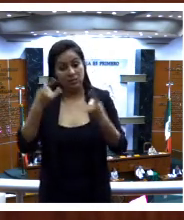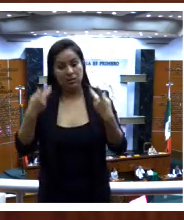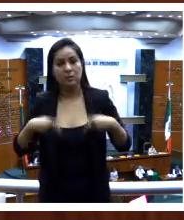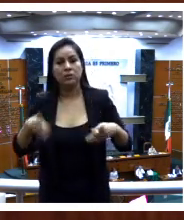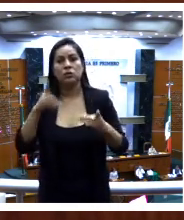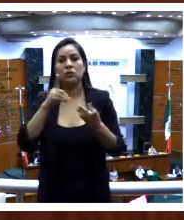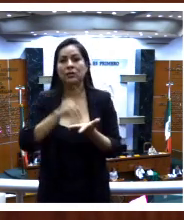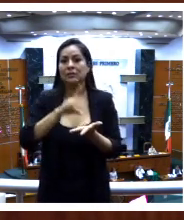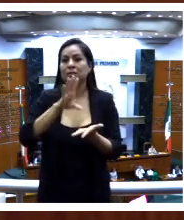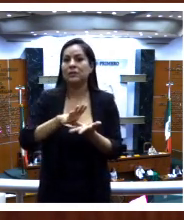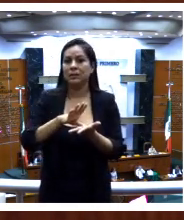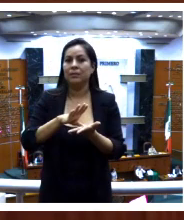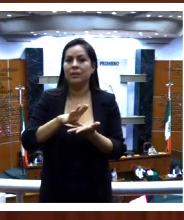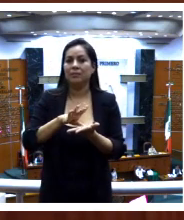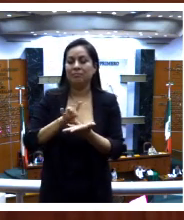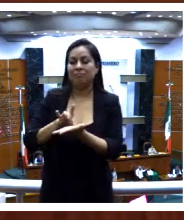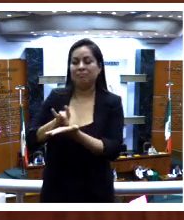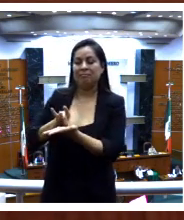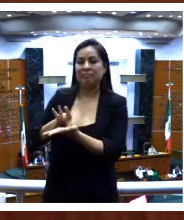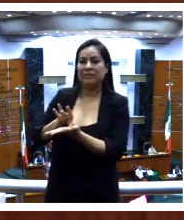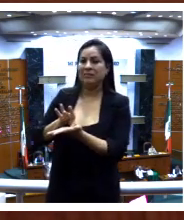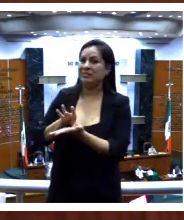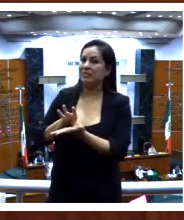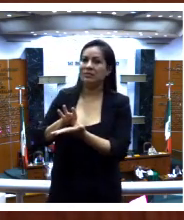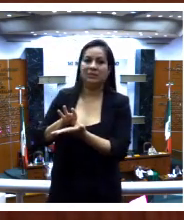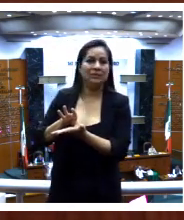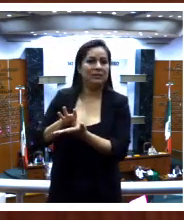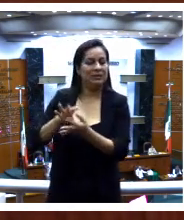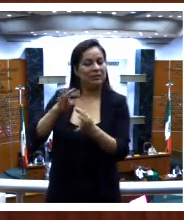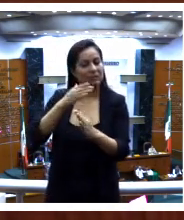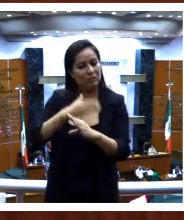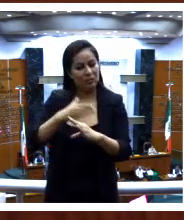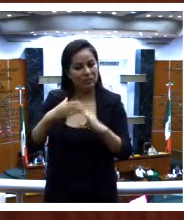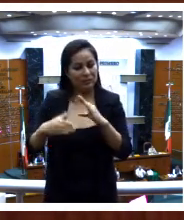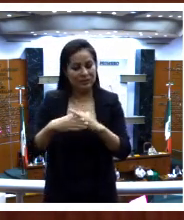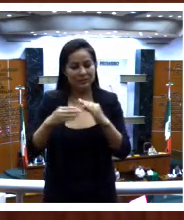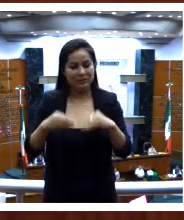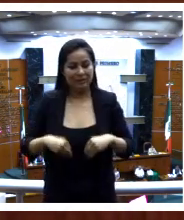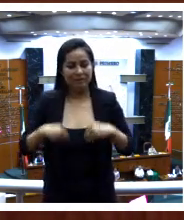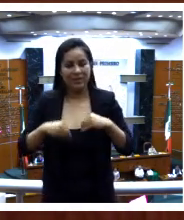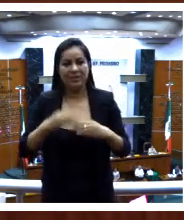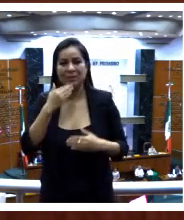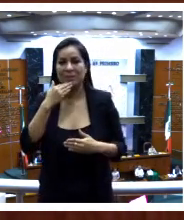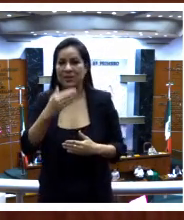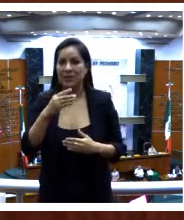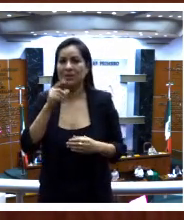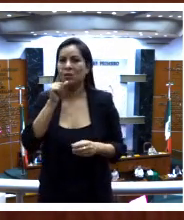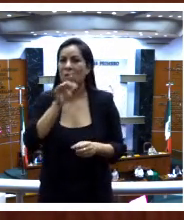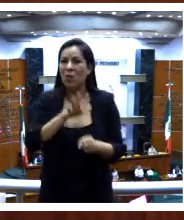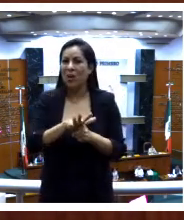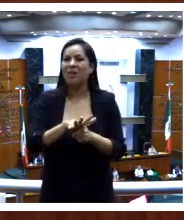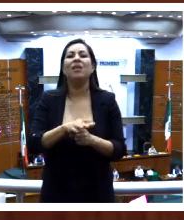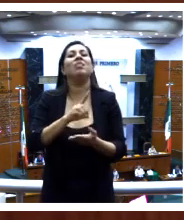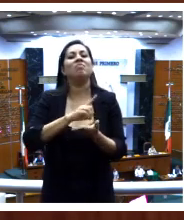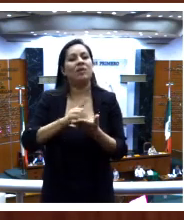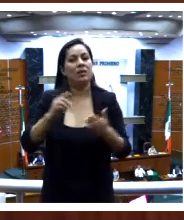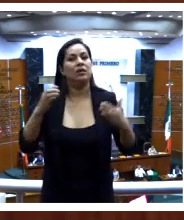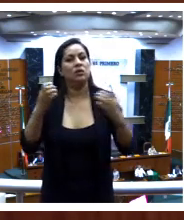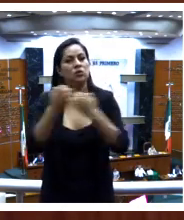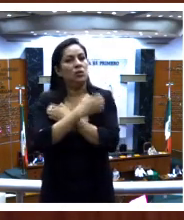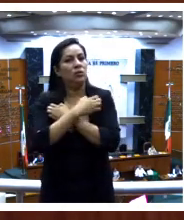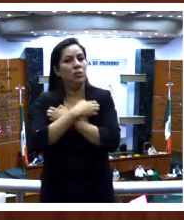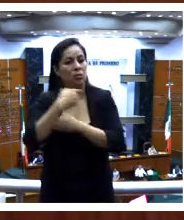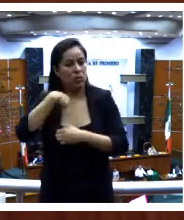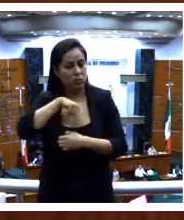con discapacidad han sido despojadas de condiciones dignas de vida, incluidas el derecho a la educación. Por ello es